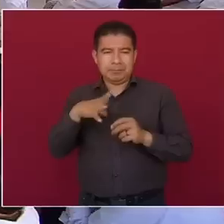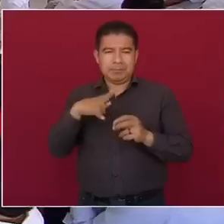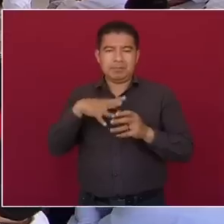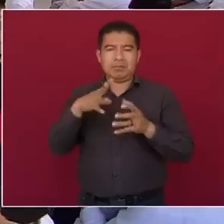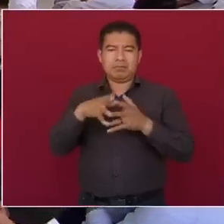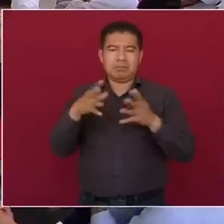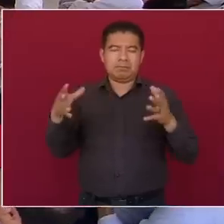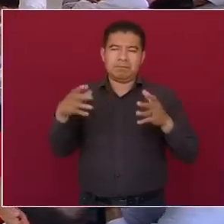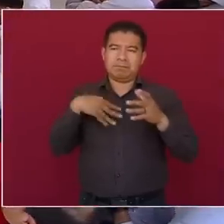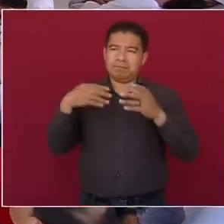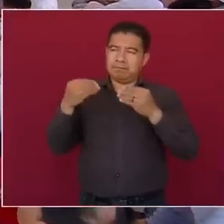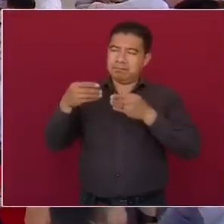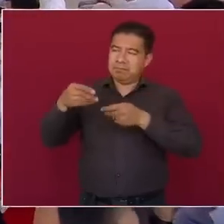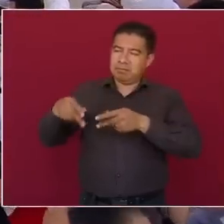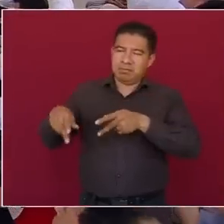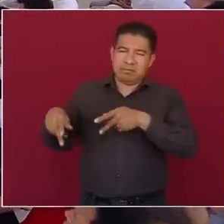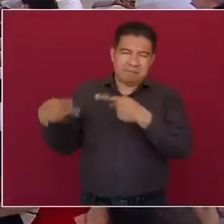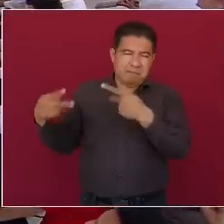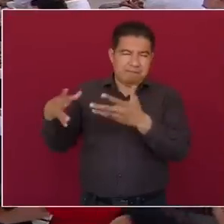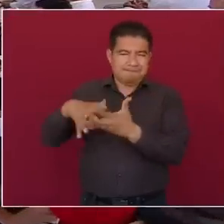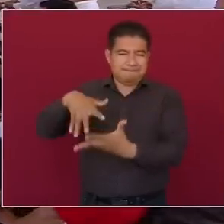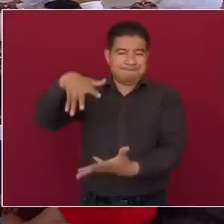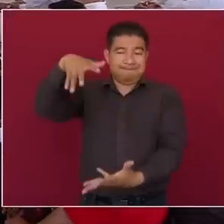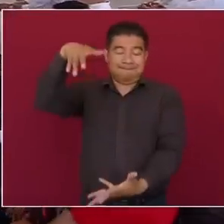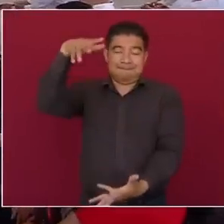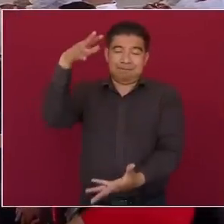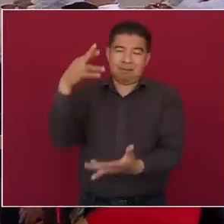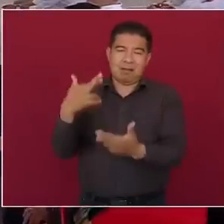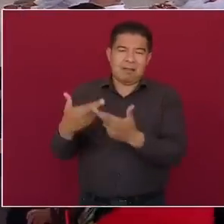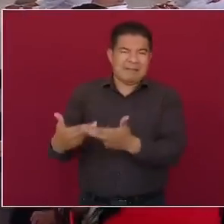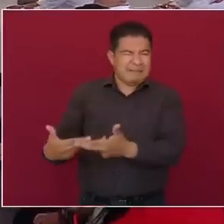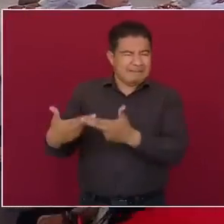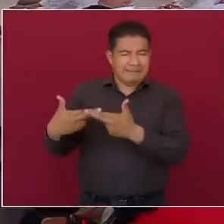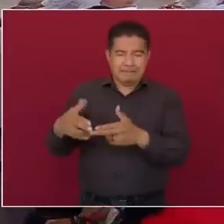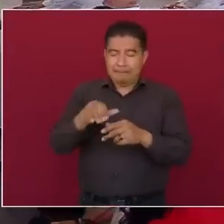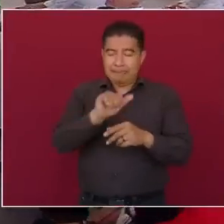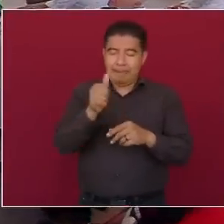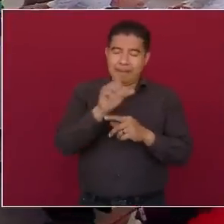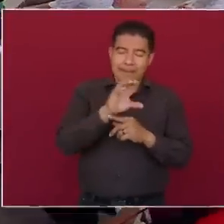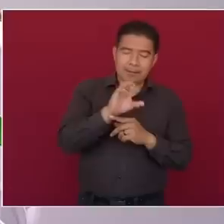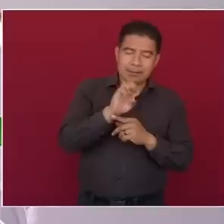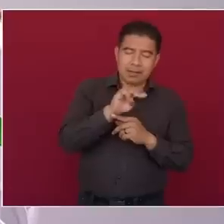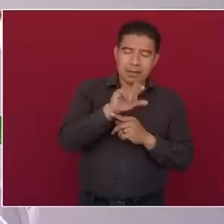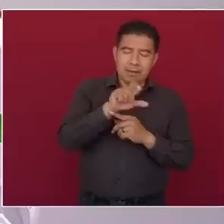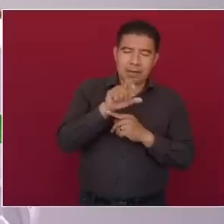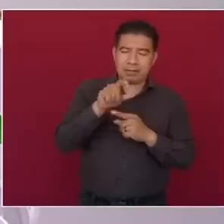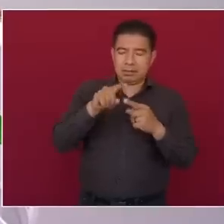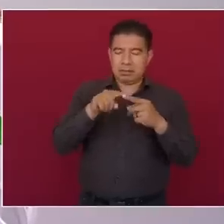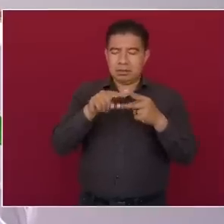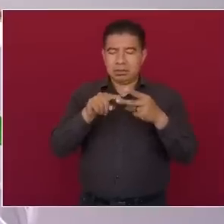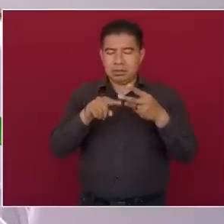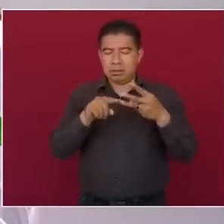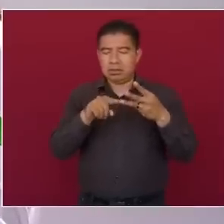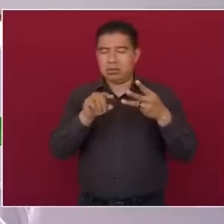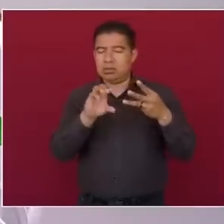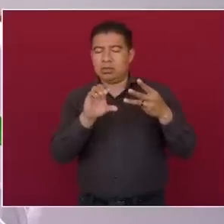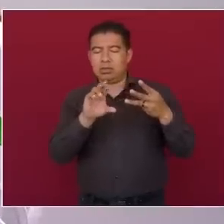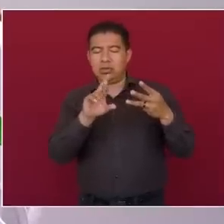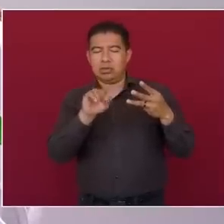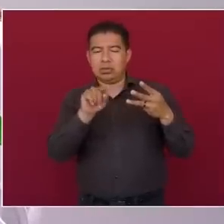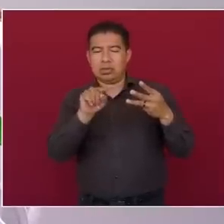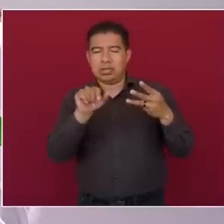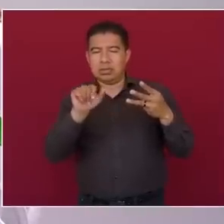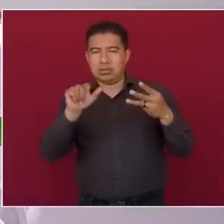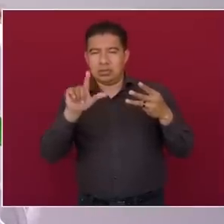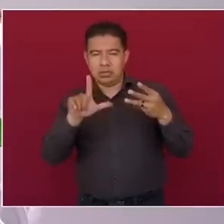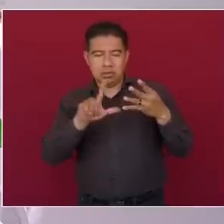volumen y el ritmo de trabajo tan intenso que fue necesario que Cemex, Cruz Azul y Moctezuma se integraran al proyecto para